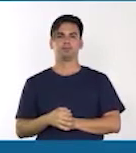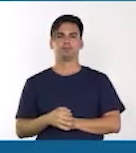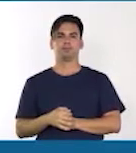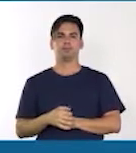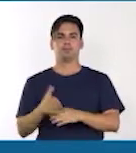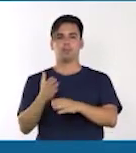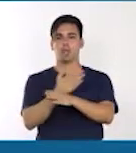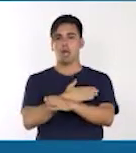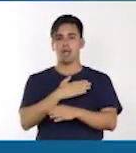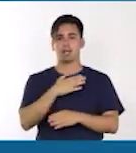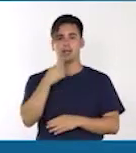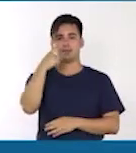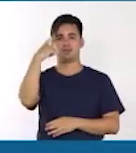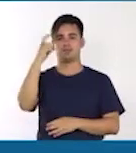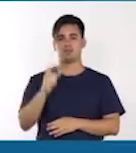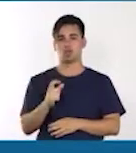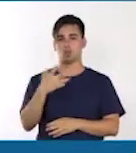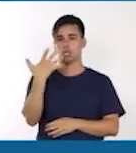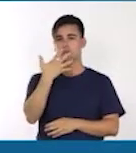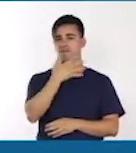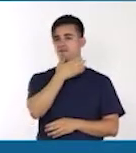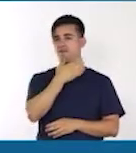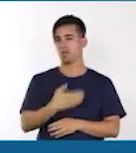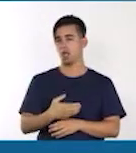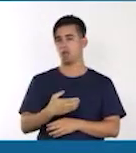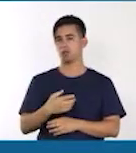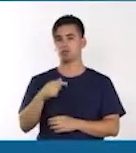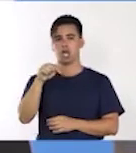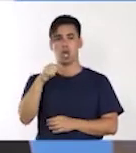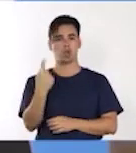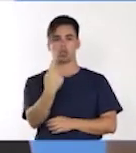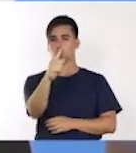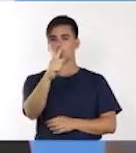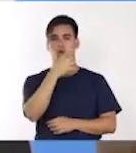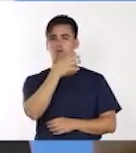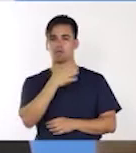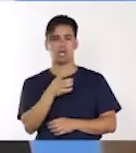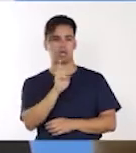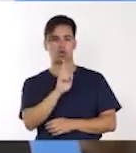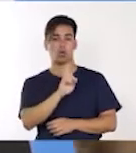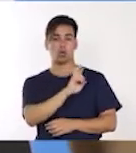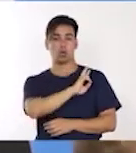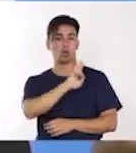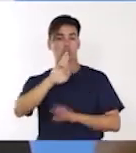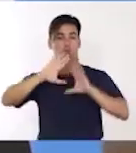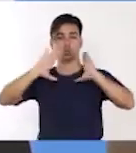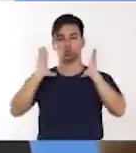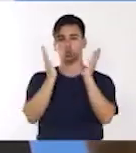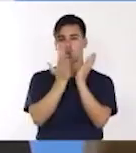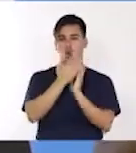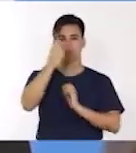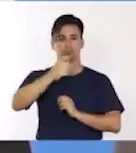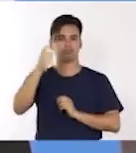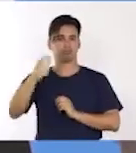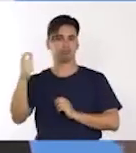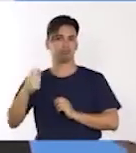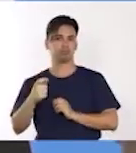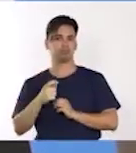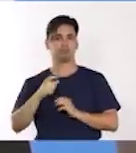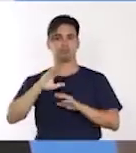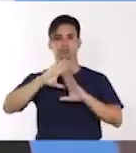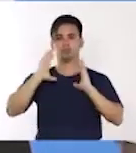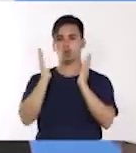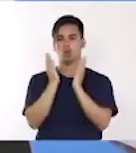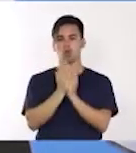estábamos hablando del papel de Fidel, ahora aquí lo ampliamos. Ya no es solamente Fidel, es de toda la Revolución Cubana, de todos sus actores, de todos